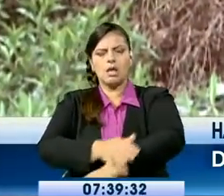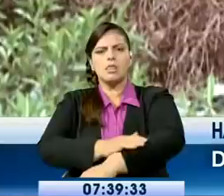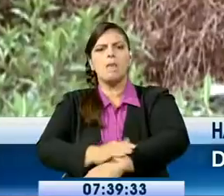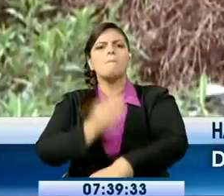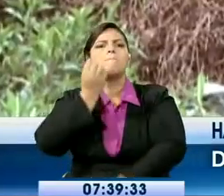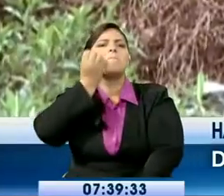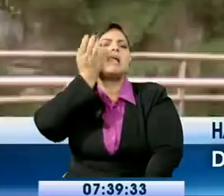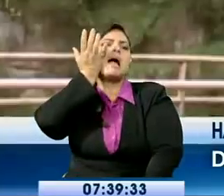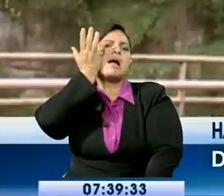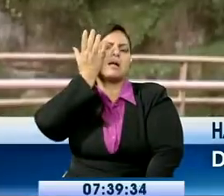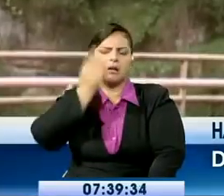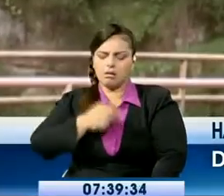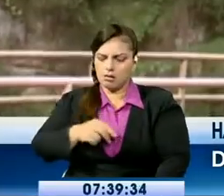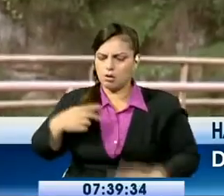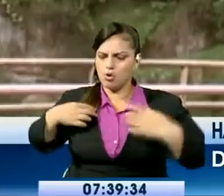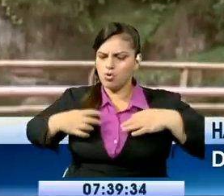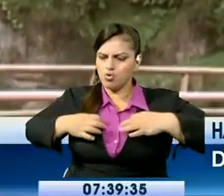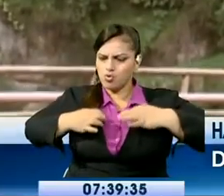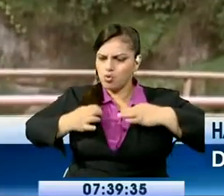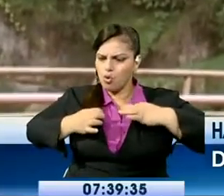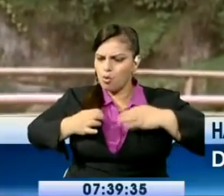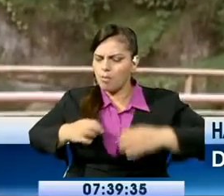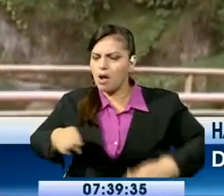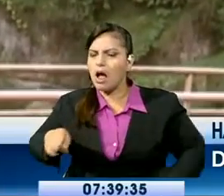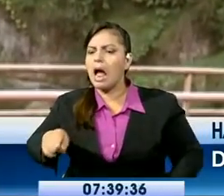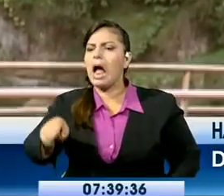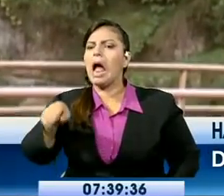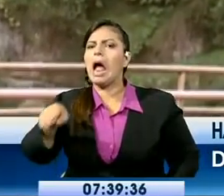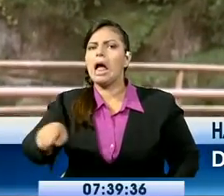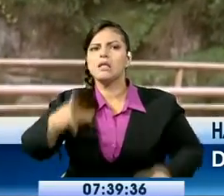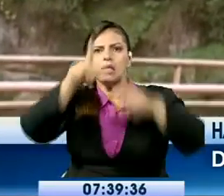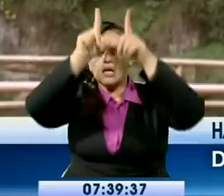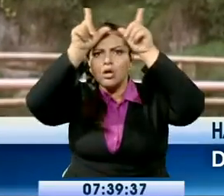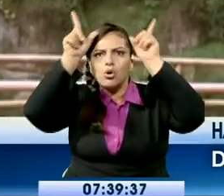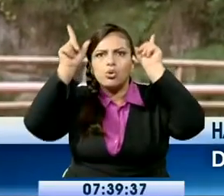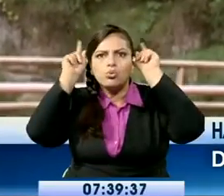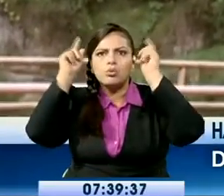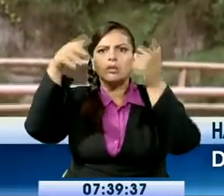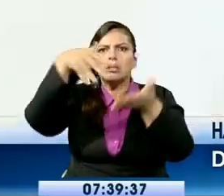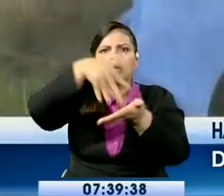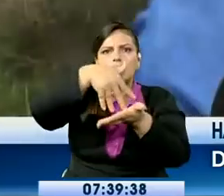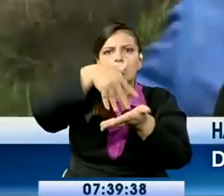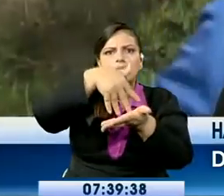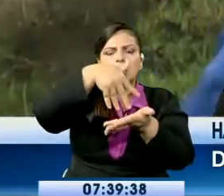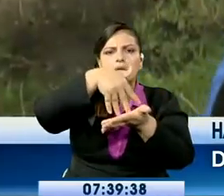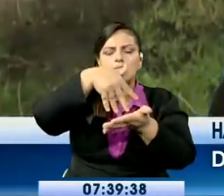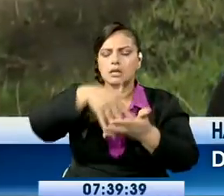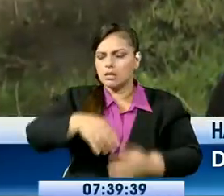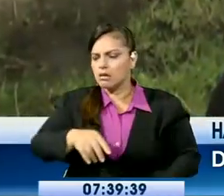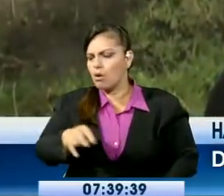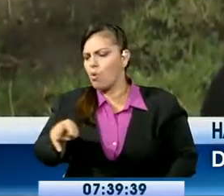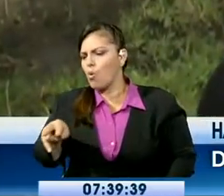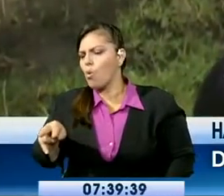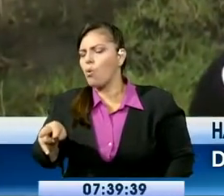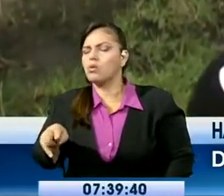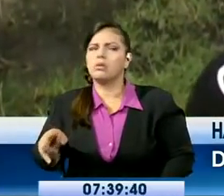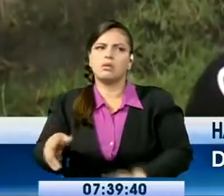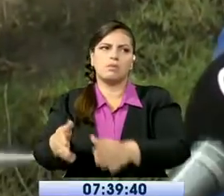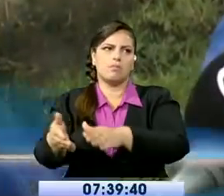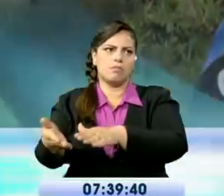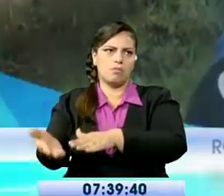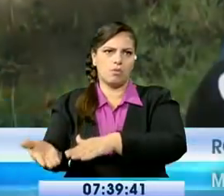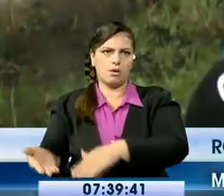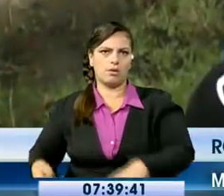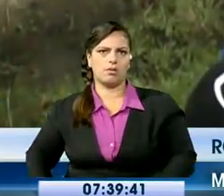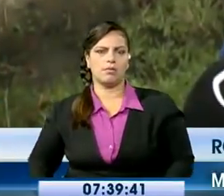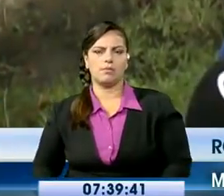universitaria de enfermería. Metros más allá, la mochila, incluso el celular, estaba entre las hierbas. Golpe que botan, creo que ha salido las zapatillas